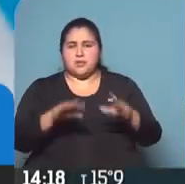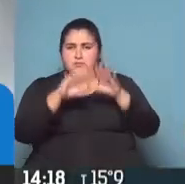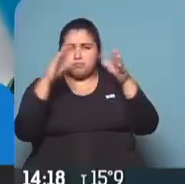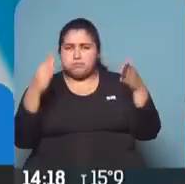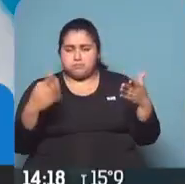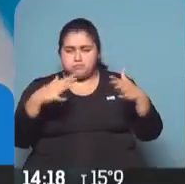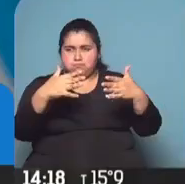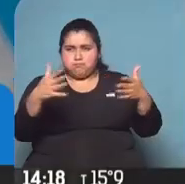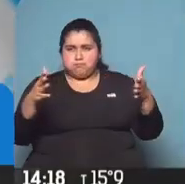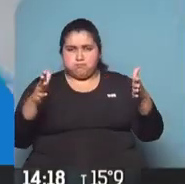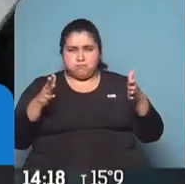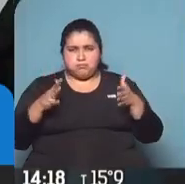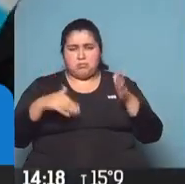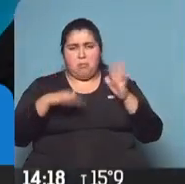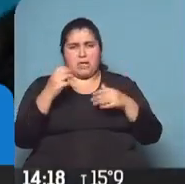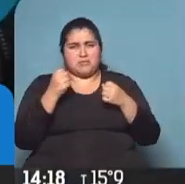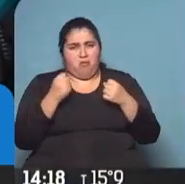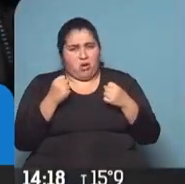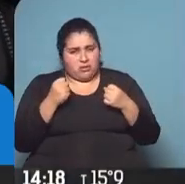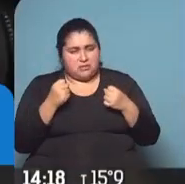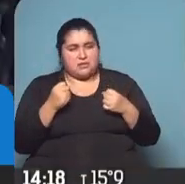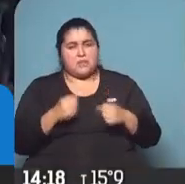y máximo potencial